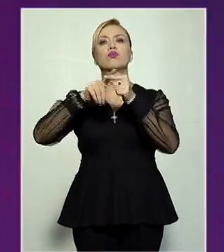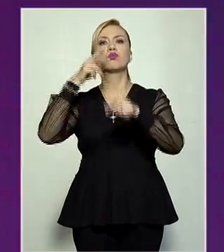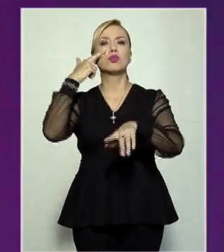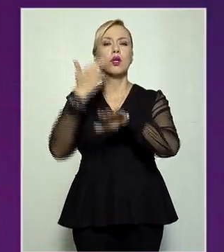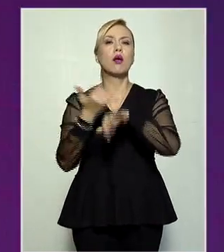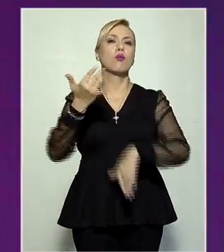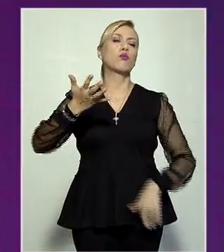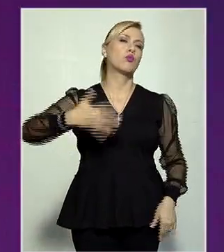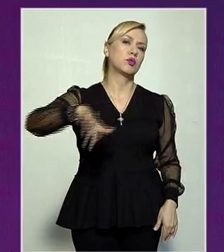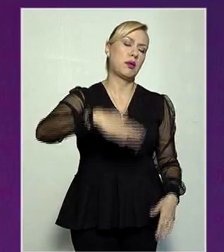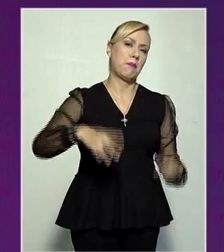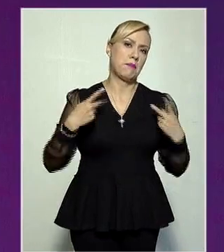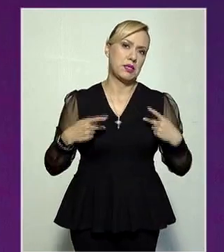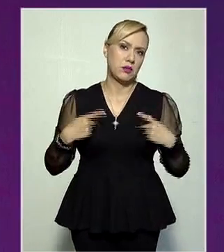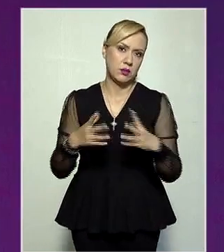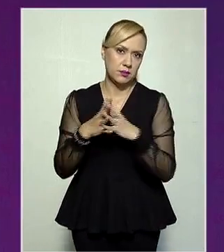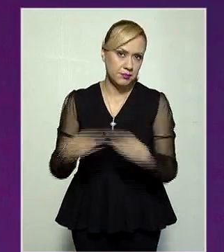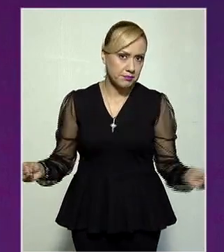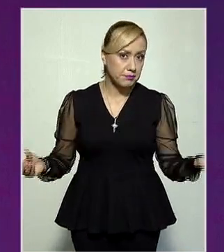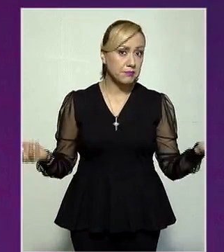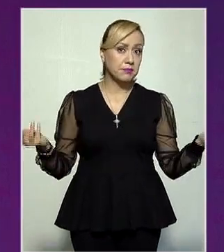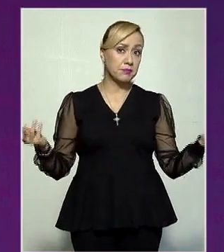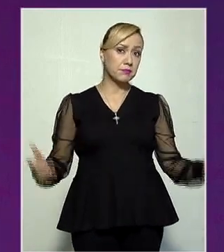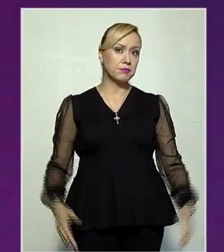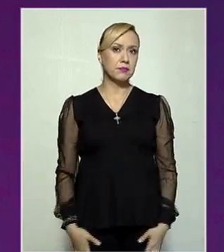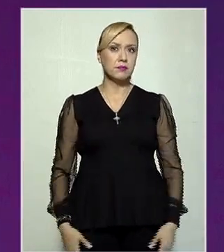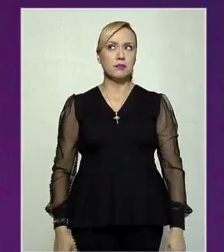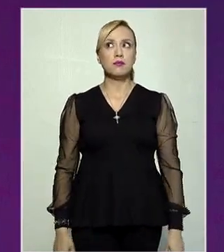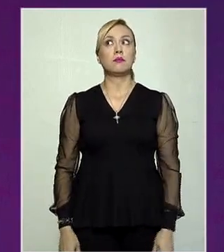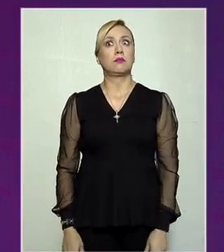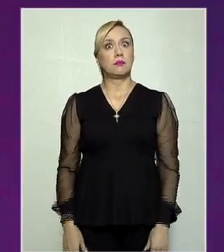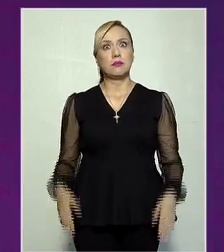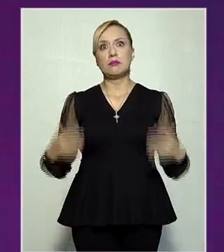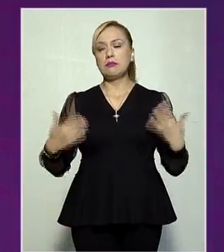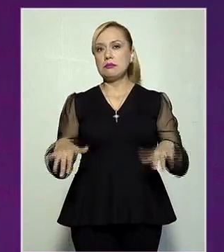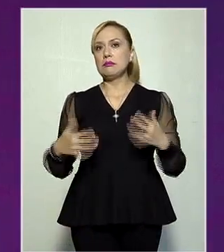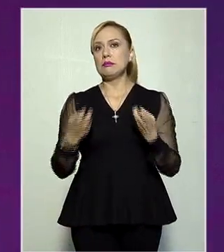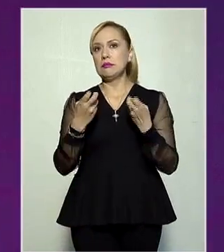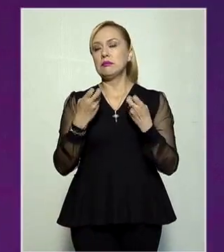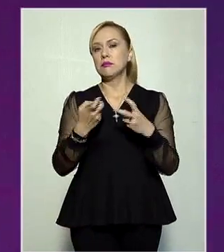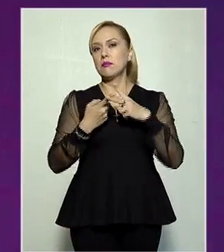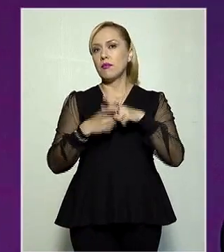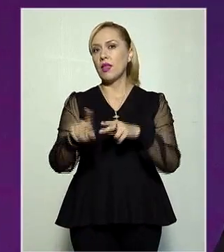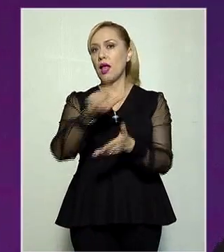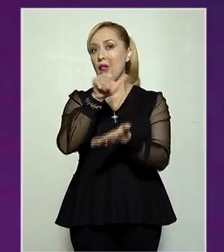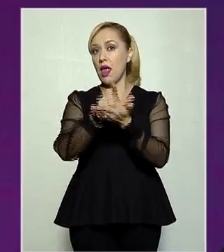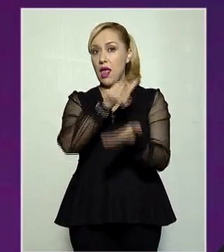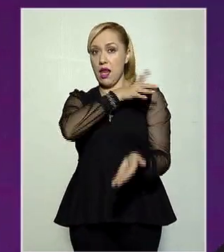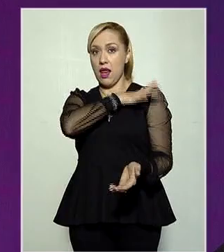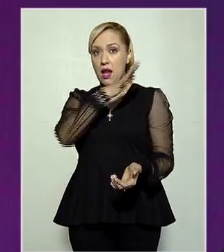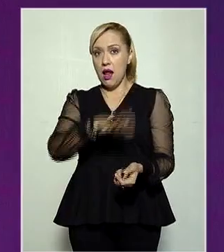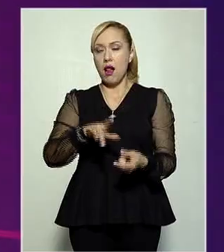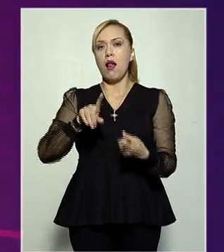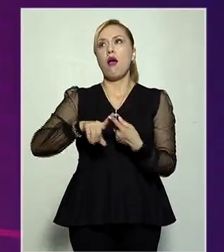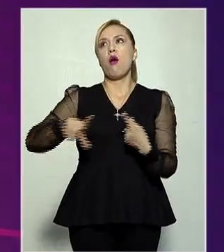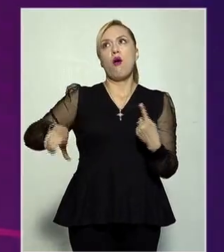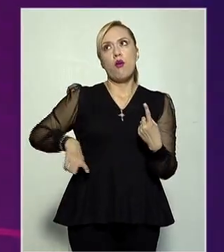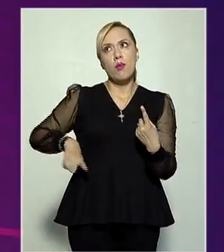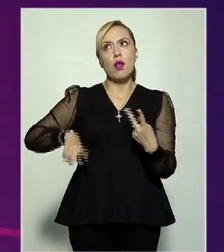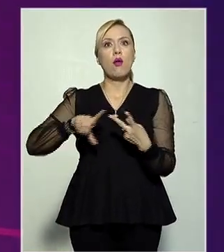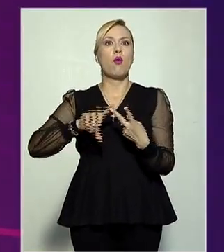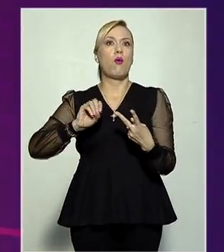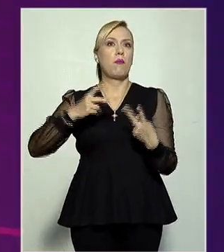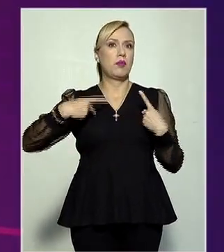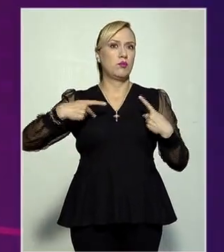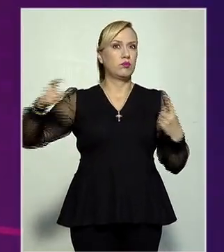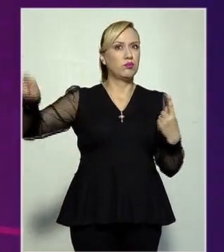buscar a las personas desaparecidas. Claro, o sea que ya a partir de la ley general puede ser tanto el Estado como los particulares